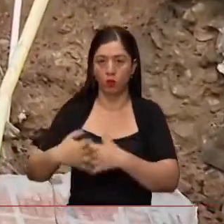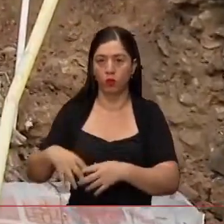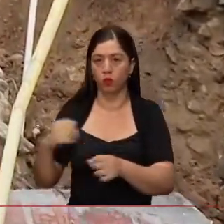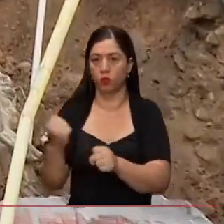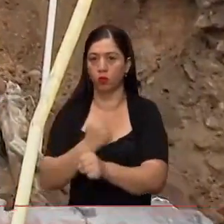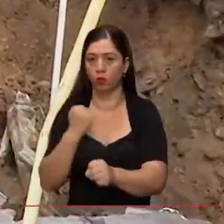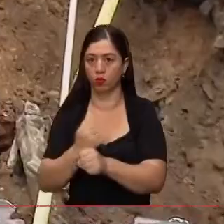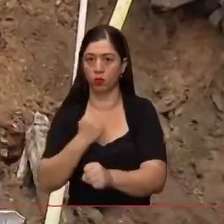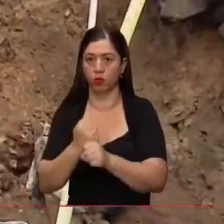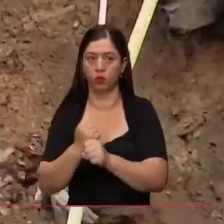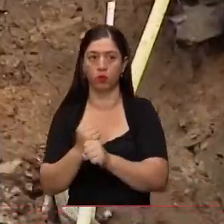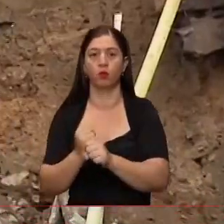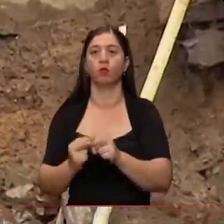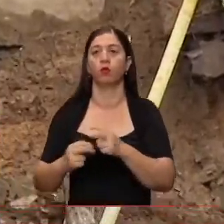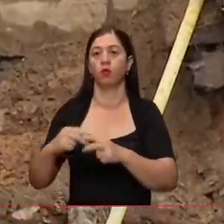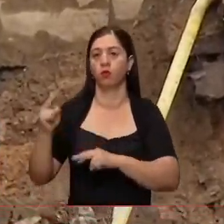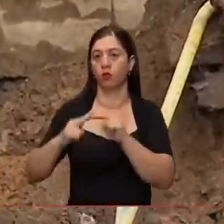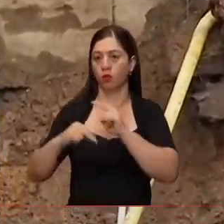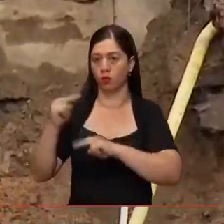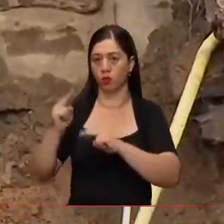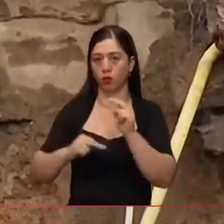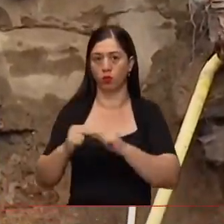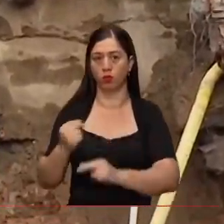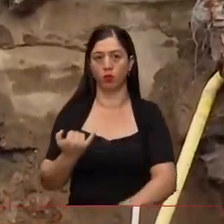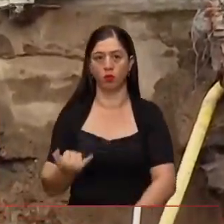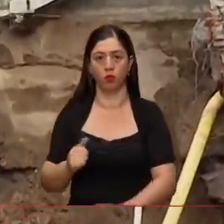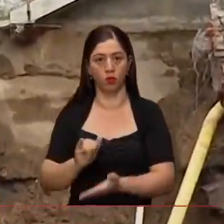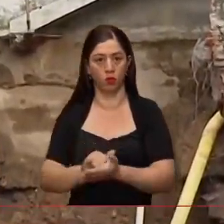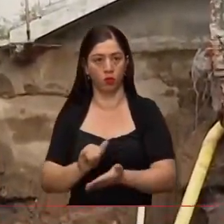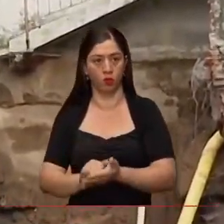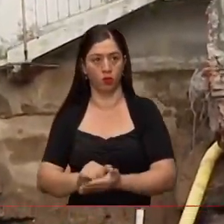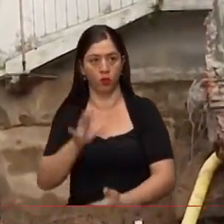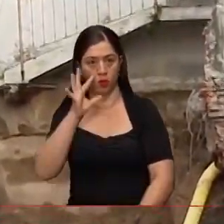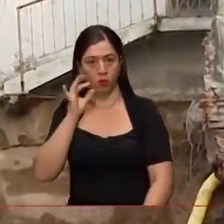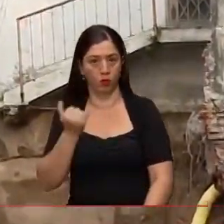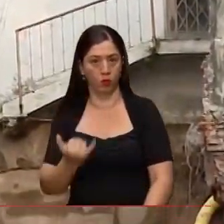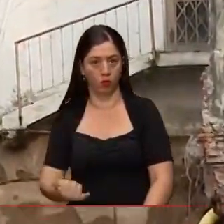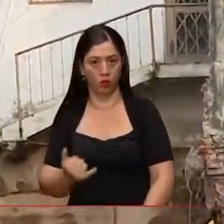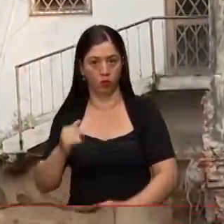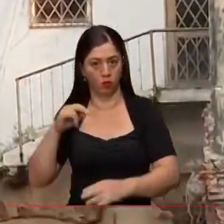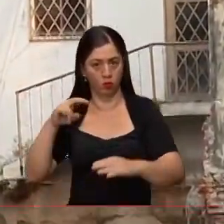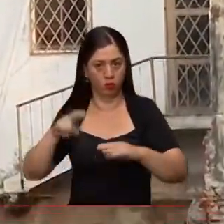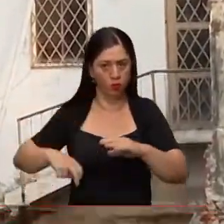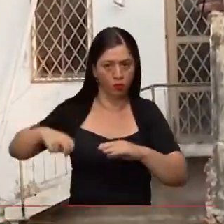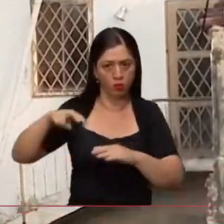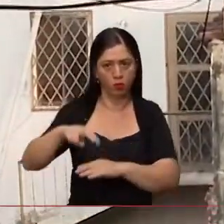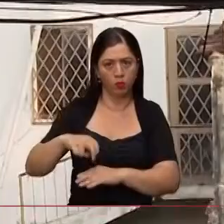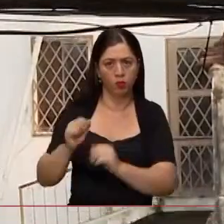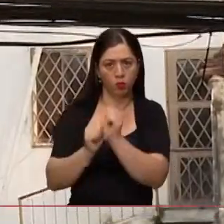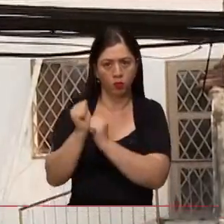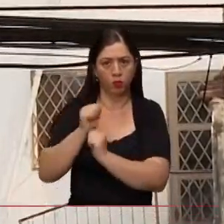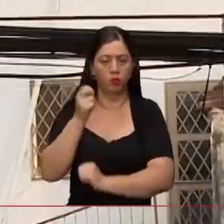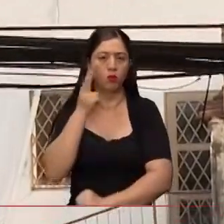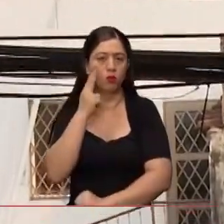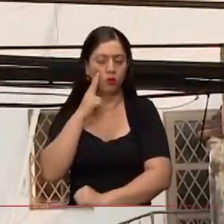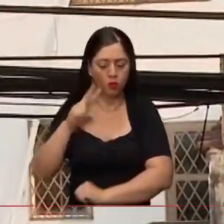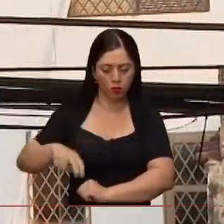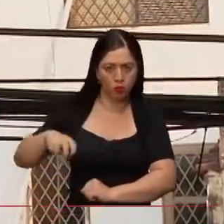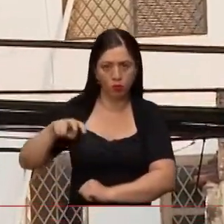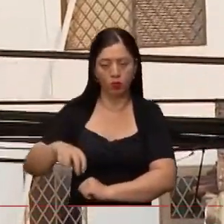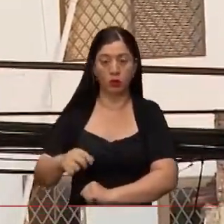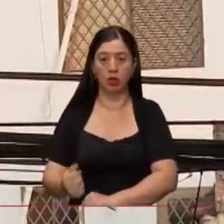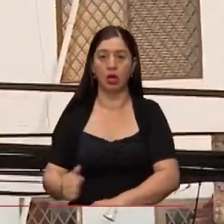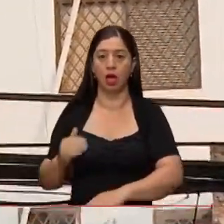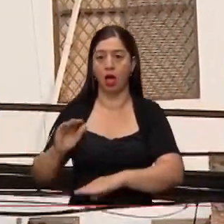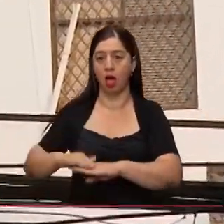de esta constructora, una maquinaria amarilla que estaba haciendo la excavación al parecer para un sótano, y en la parte de